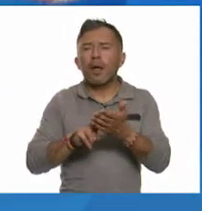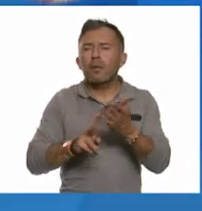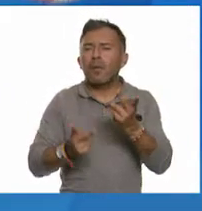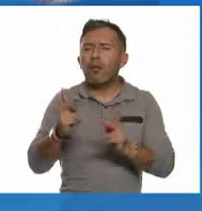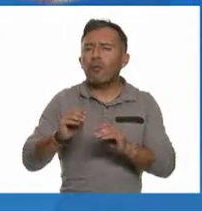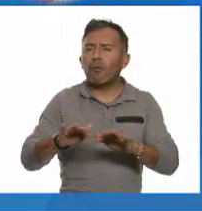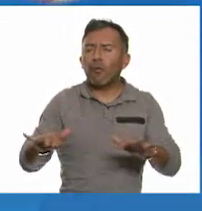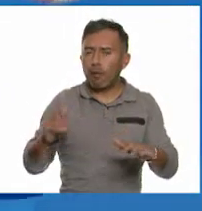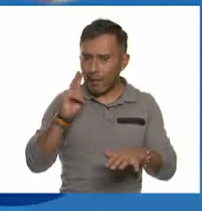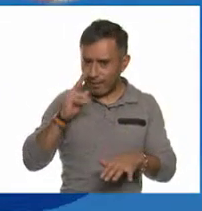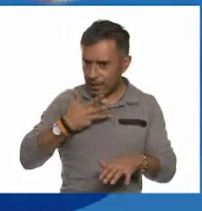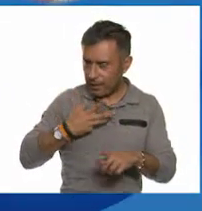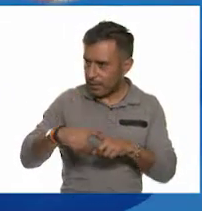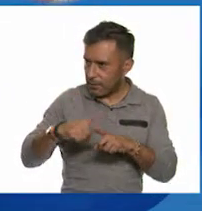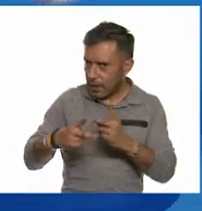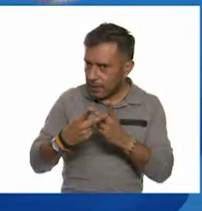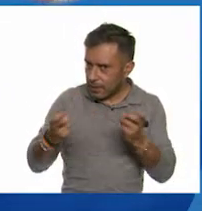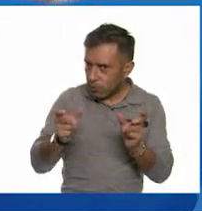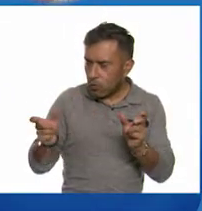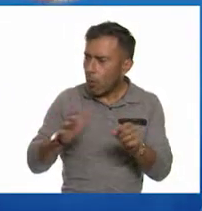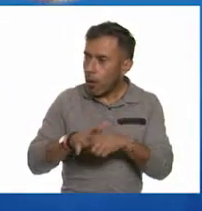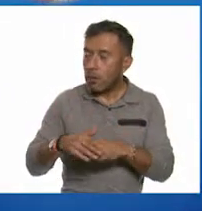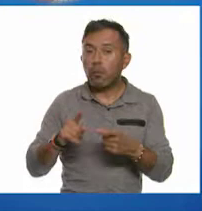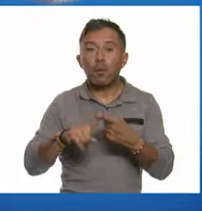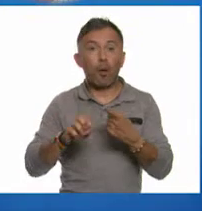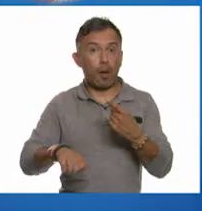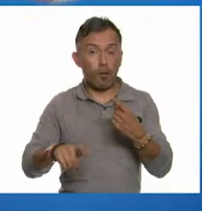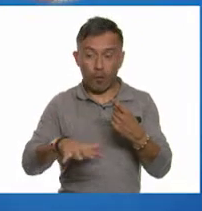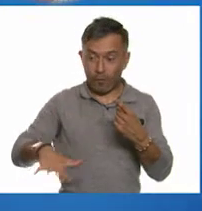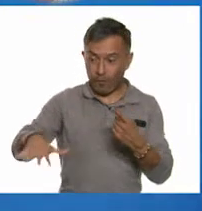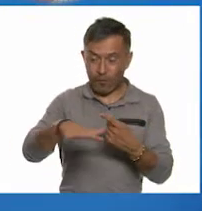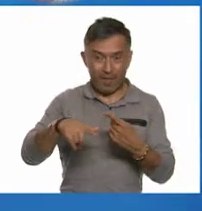varios, maestra. A ver, ¿cuáles? Por ejemplo, hermoso,